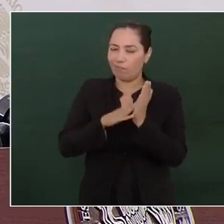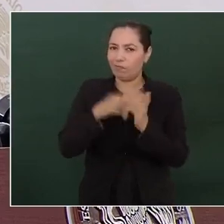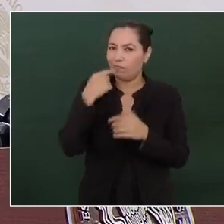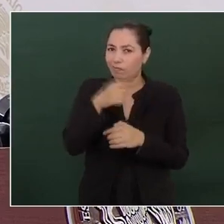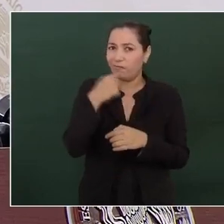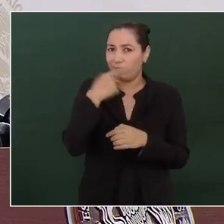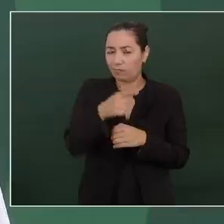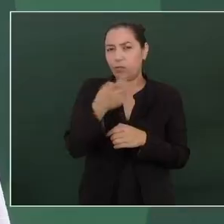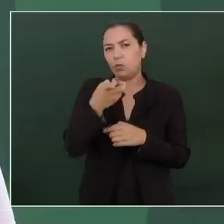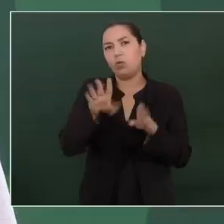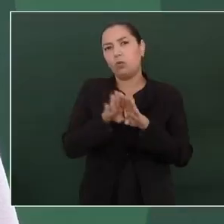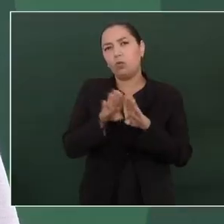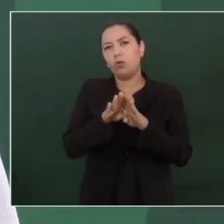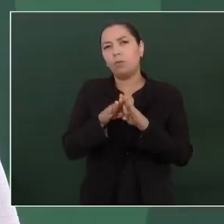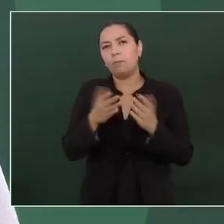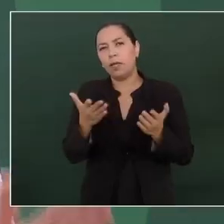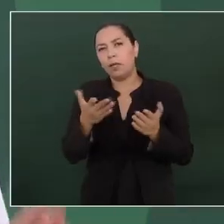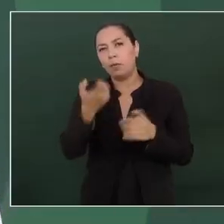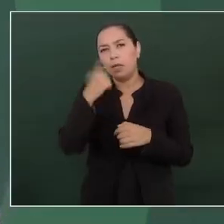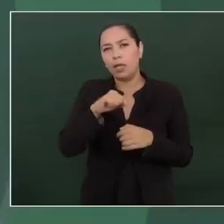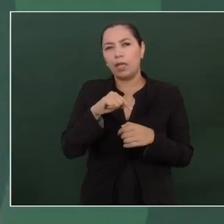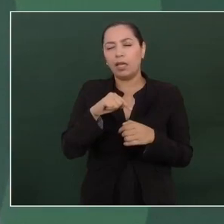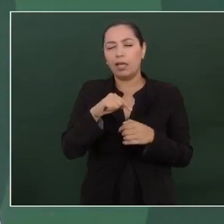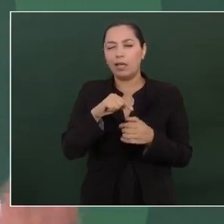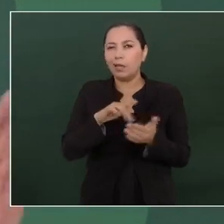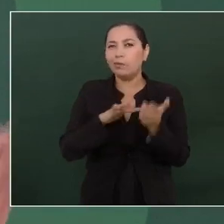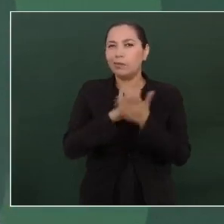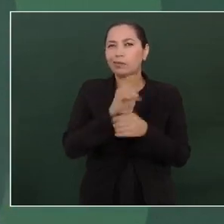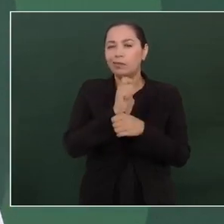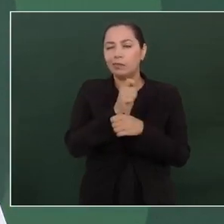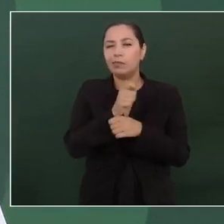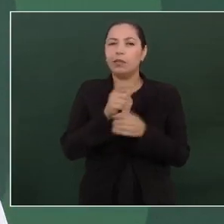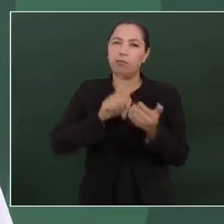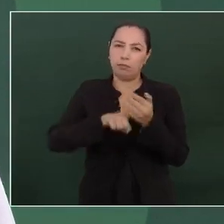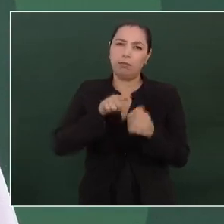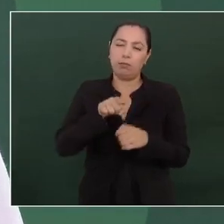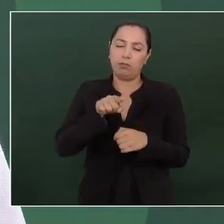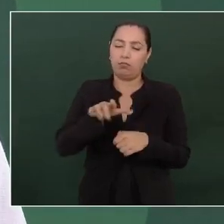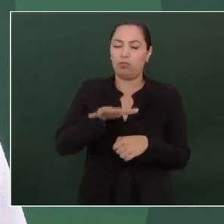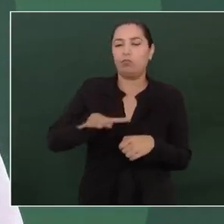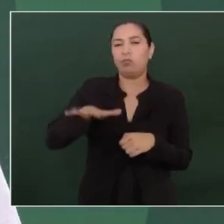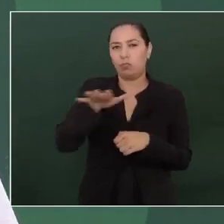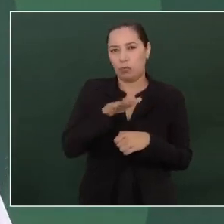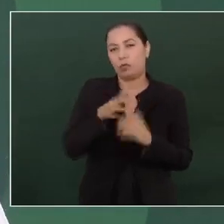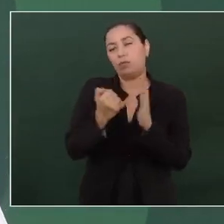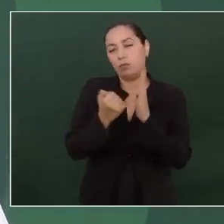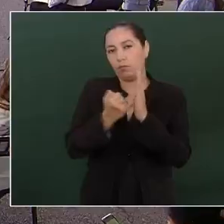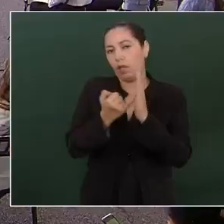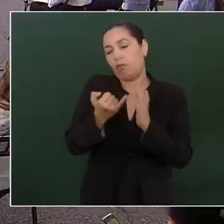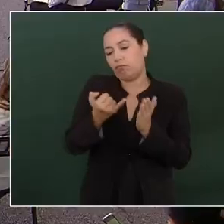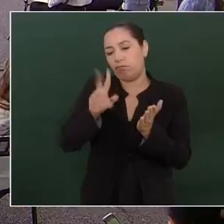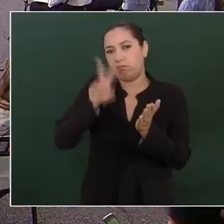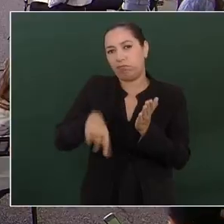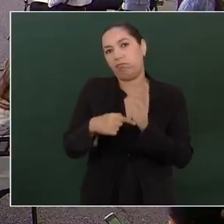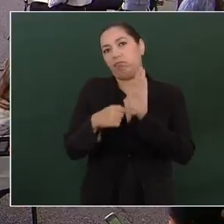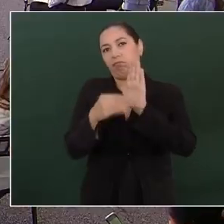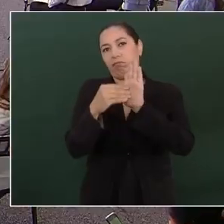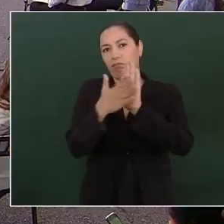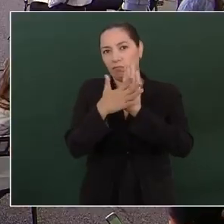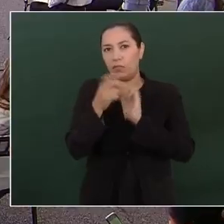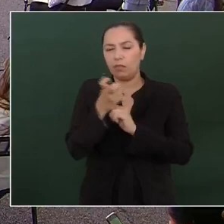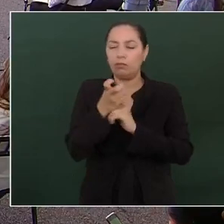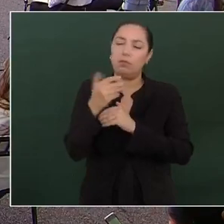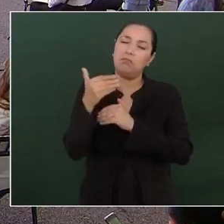a favor de la hacienda pública y confirmando el cobro de impuestos. Posteriormente, Estos